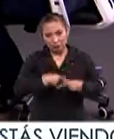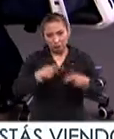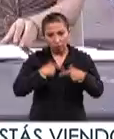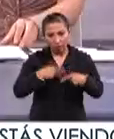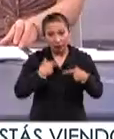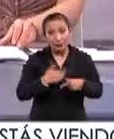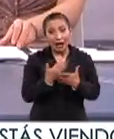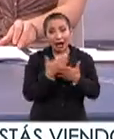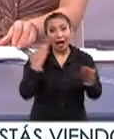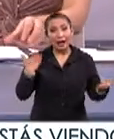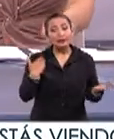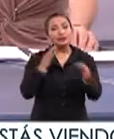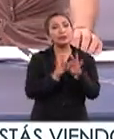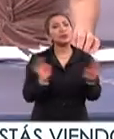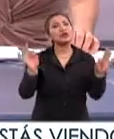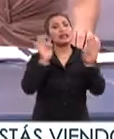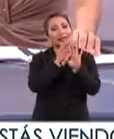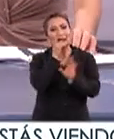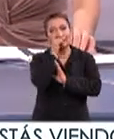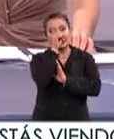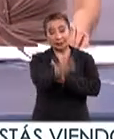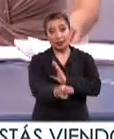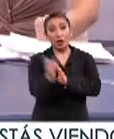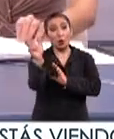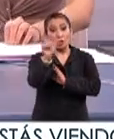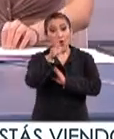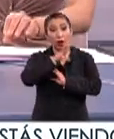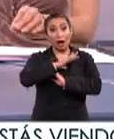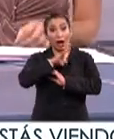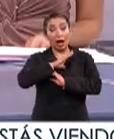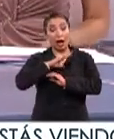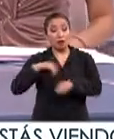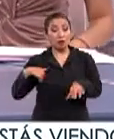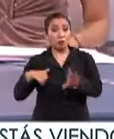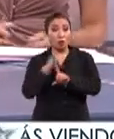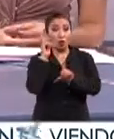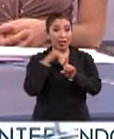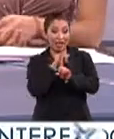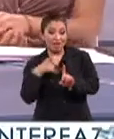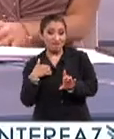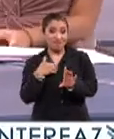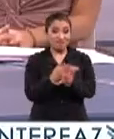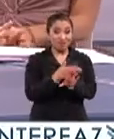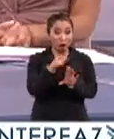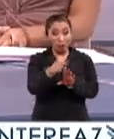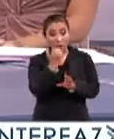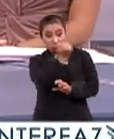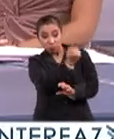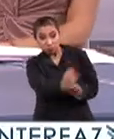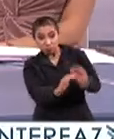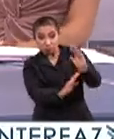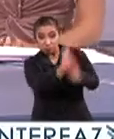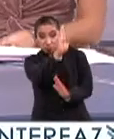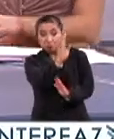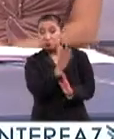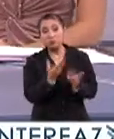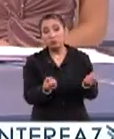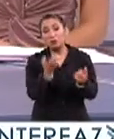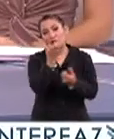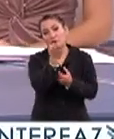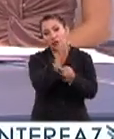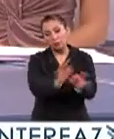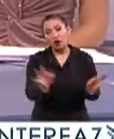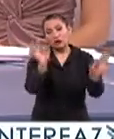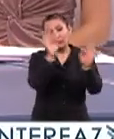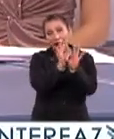auditorio. Antes que nada es importante mencionar que cuando hay bullying no pueden los talentos florecer en nuestra sociedad. Por eso es tan